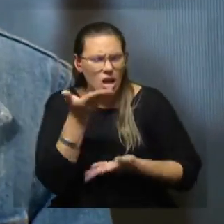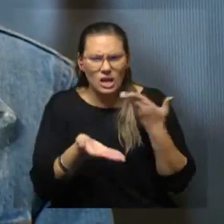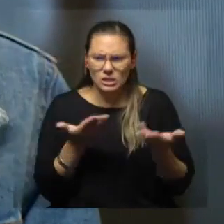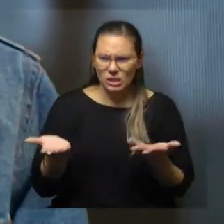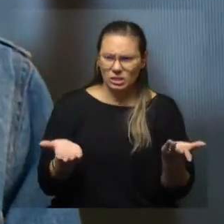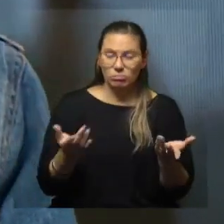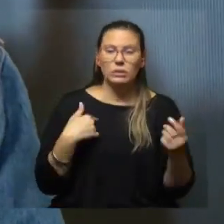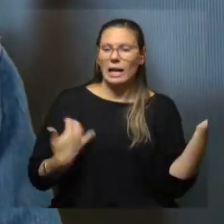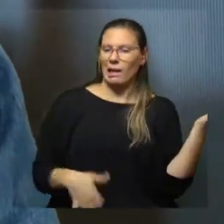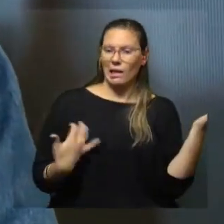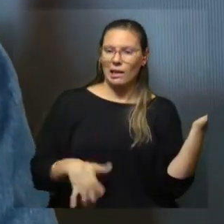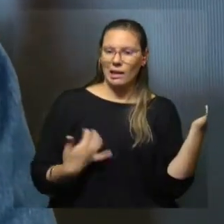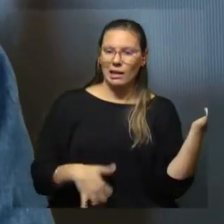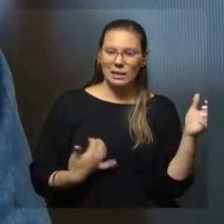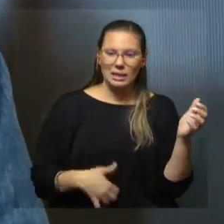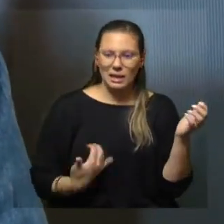me hago guitarrista.